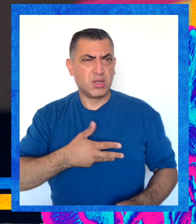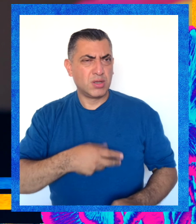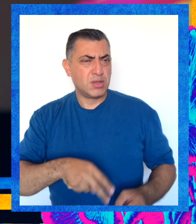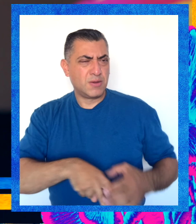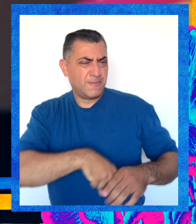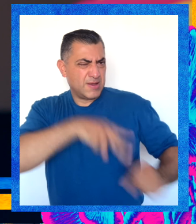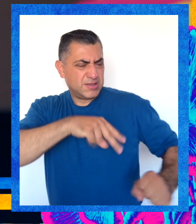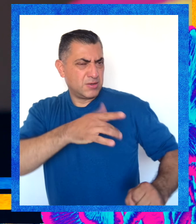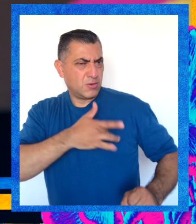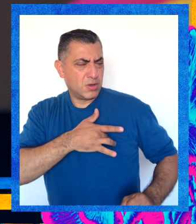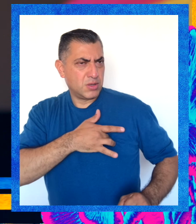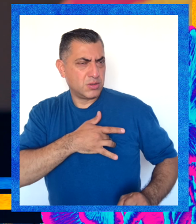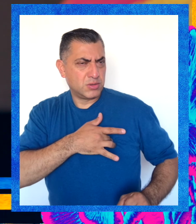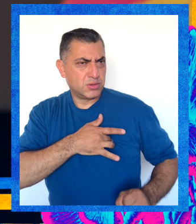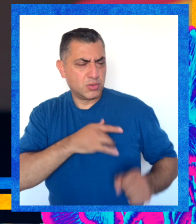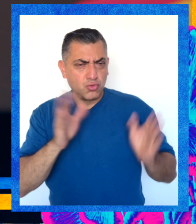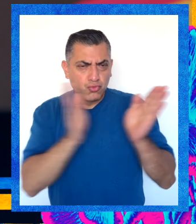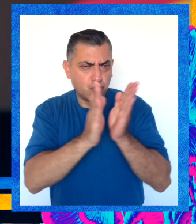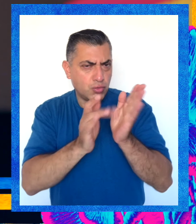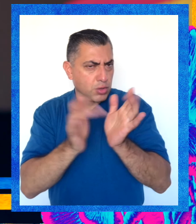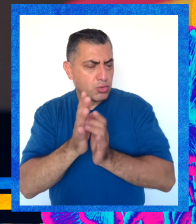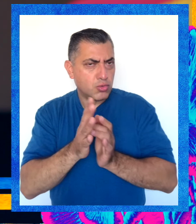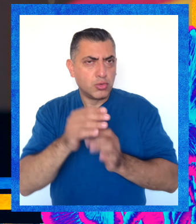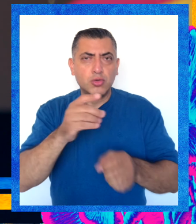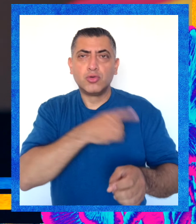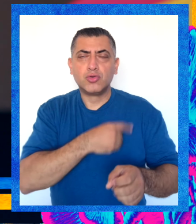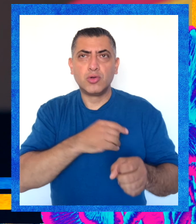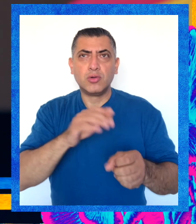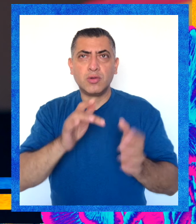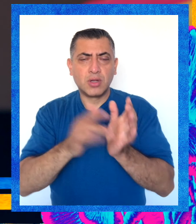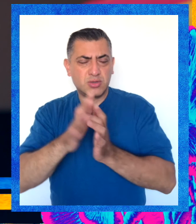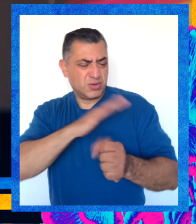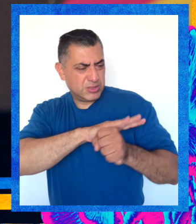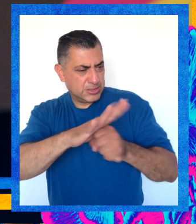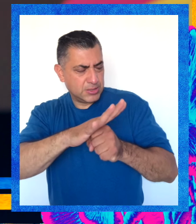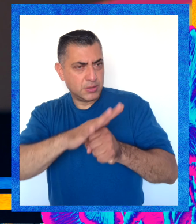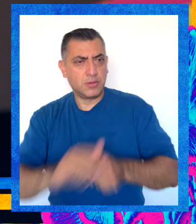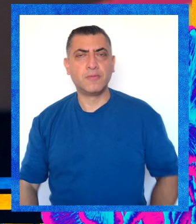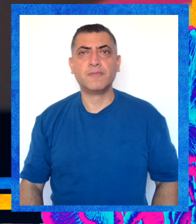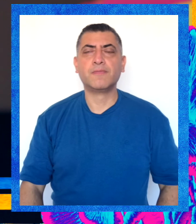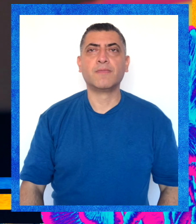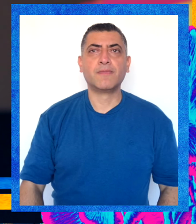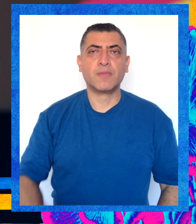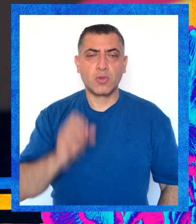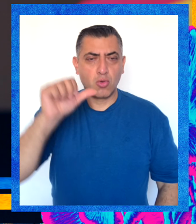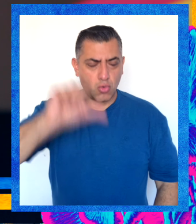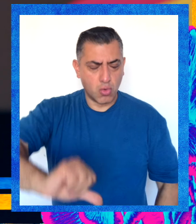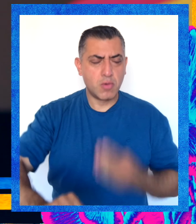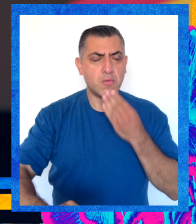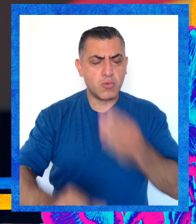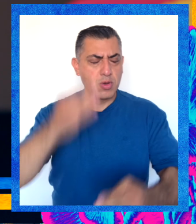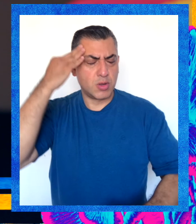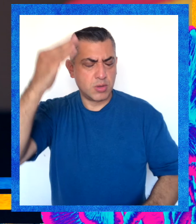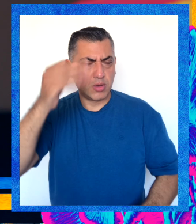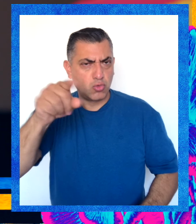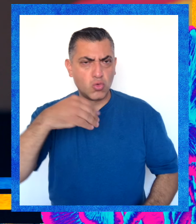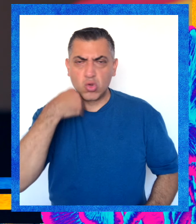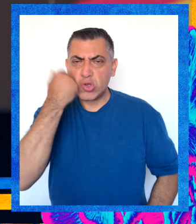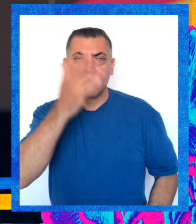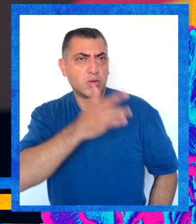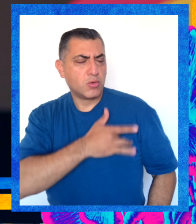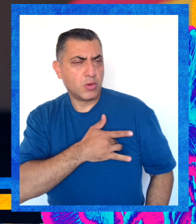hueco en tu corazón del tamaño de jesús solamente lo puede llenar nada más en la vida lo va a llenar y ese es un buen momento si es el anhelo